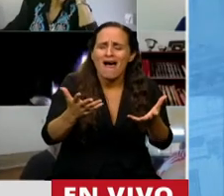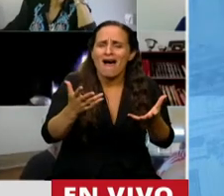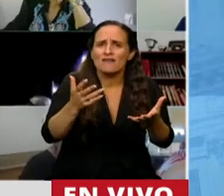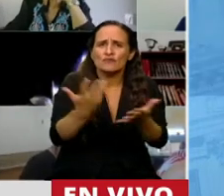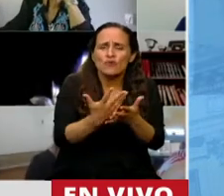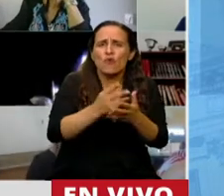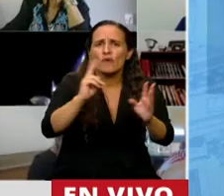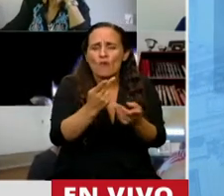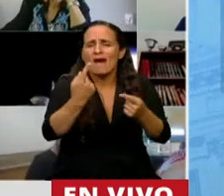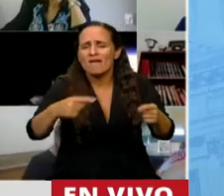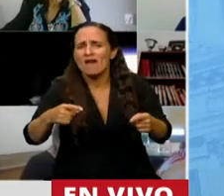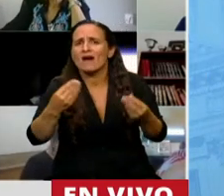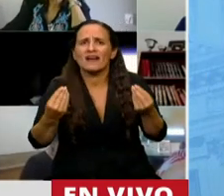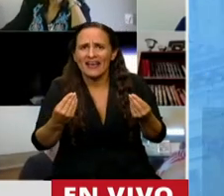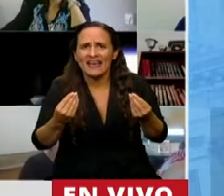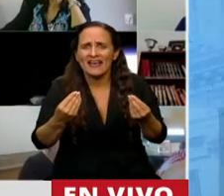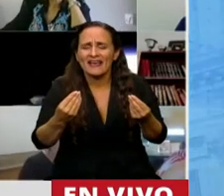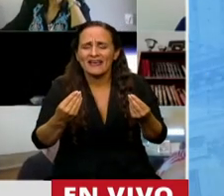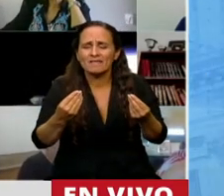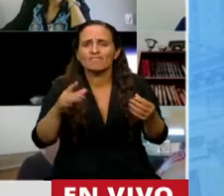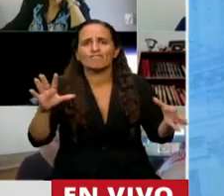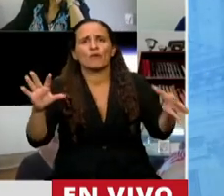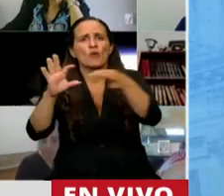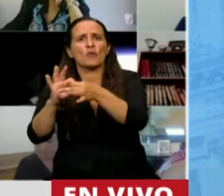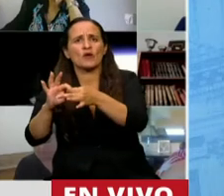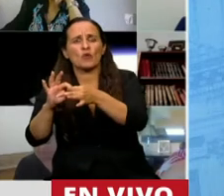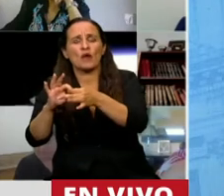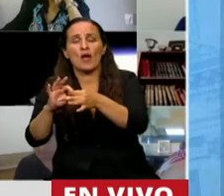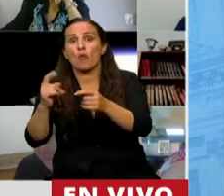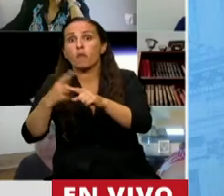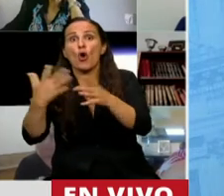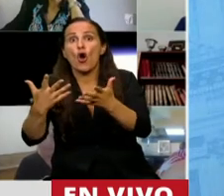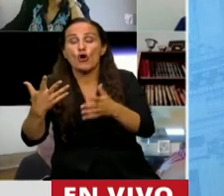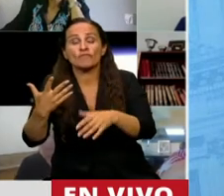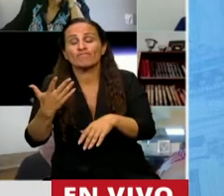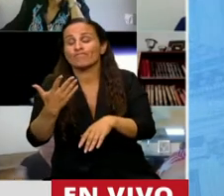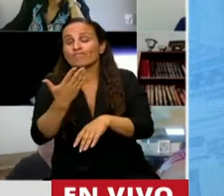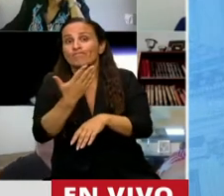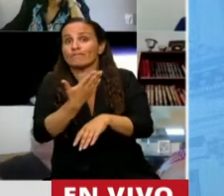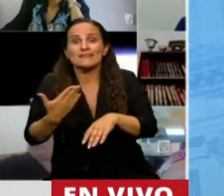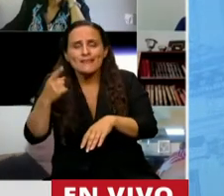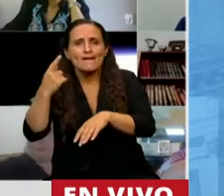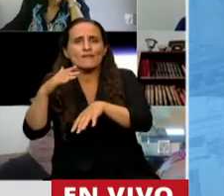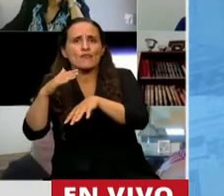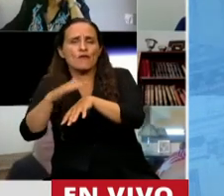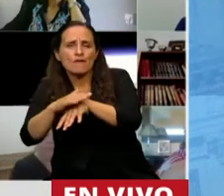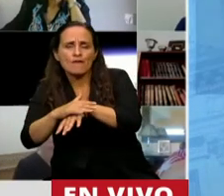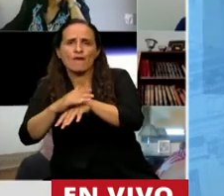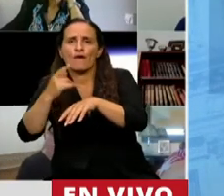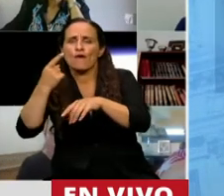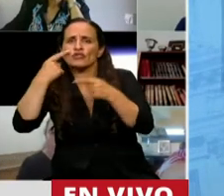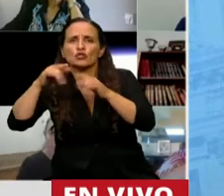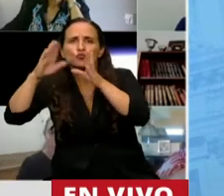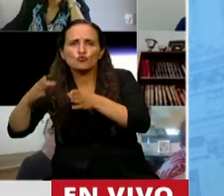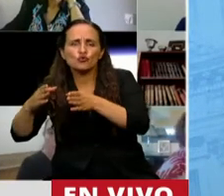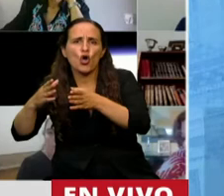relación con un accionar, como digo, por omisión o por responsabilidades personales e